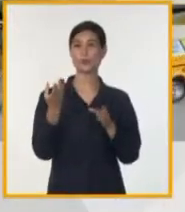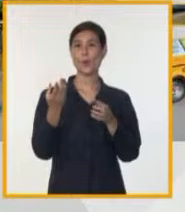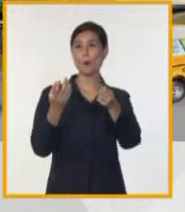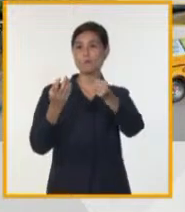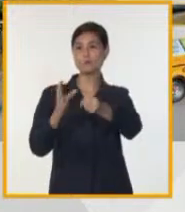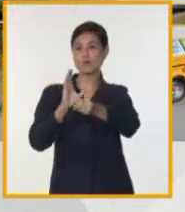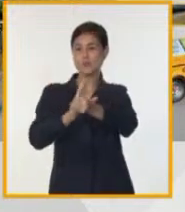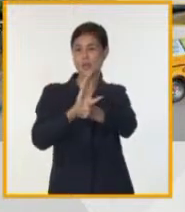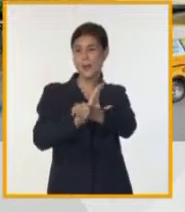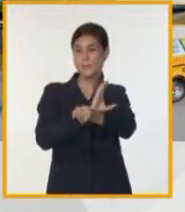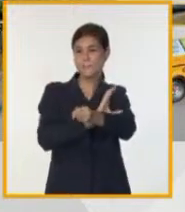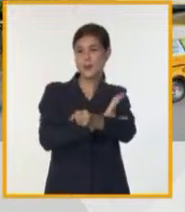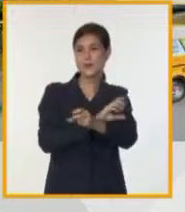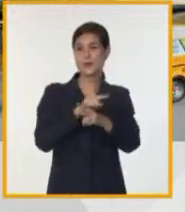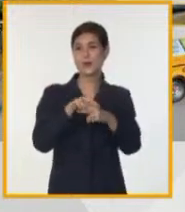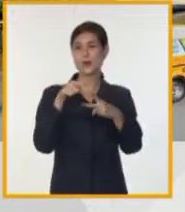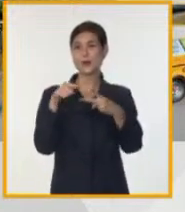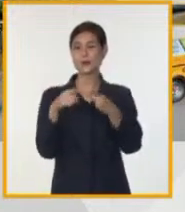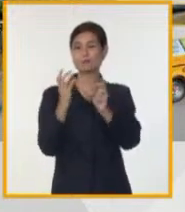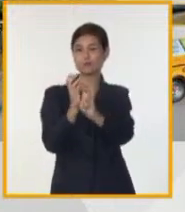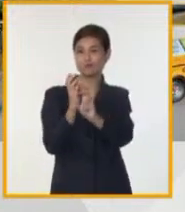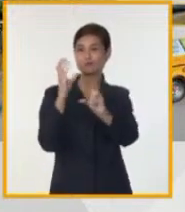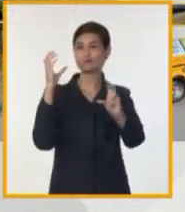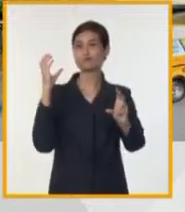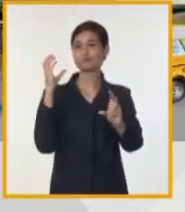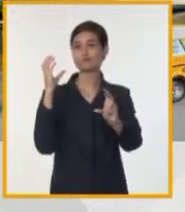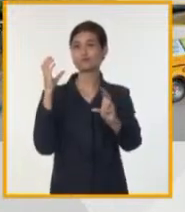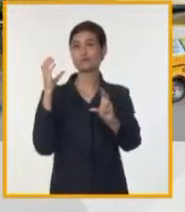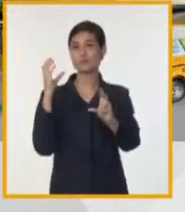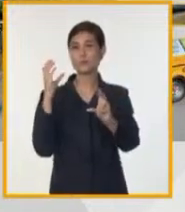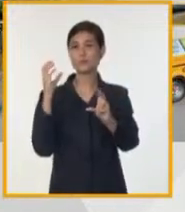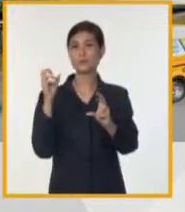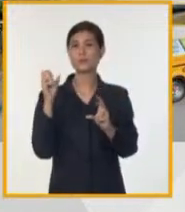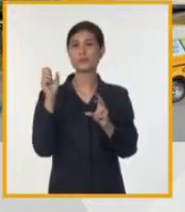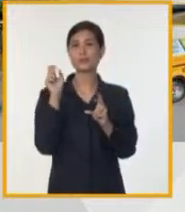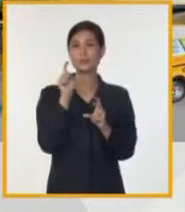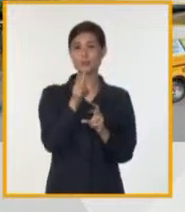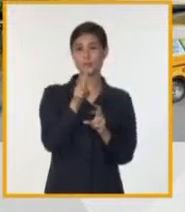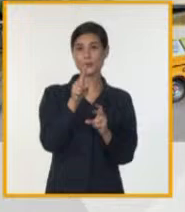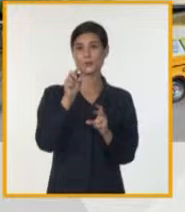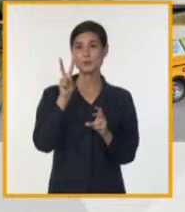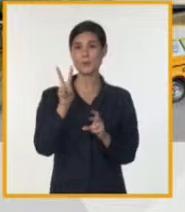en 6.836 autos, caselas y triciclos,